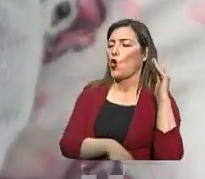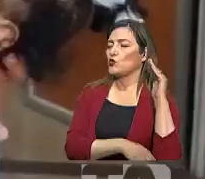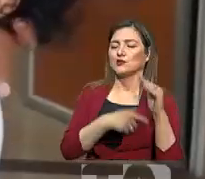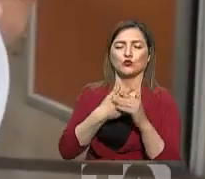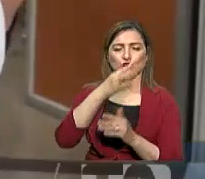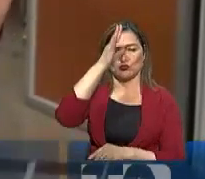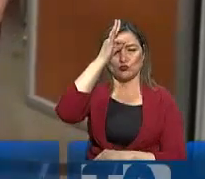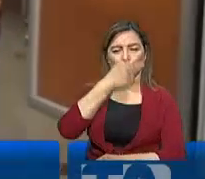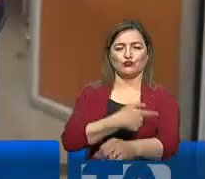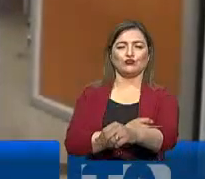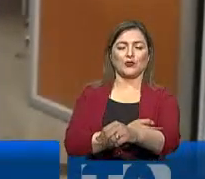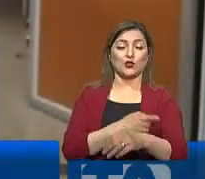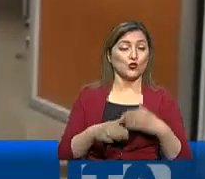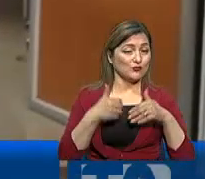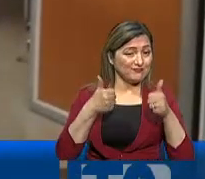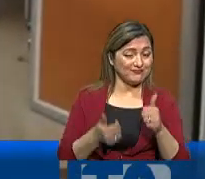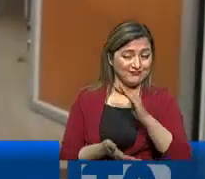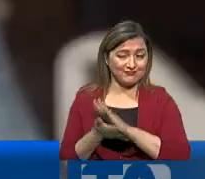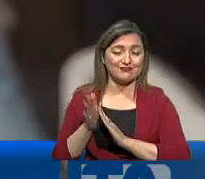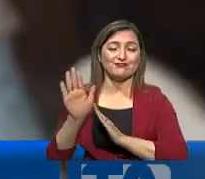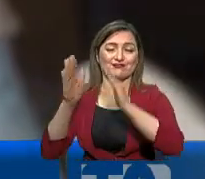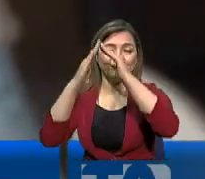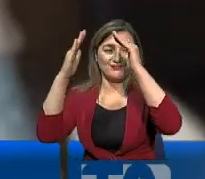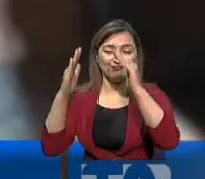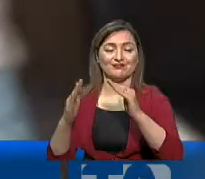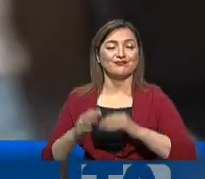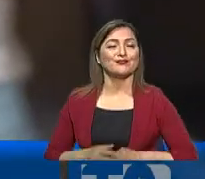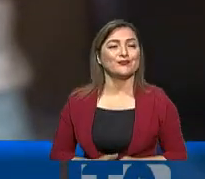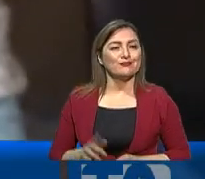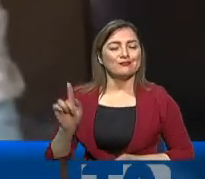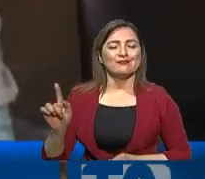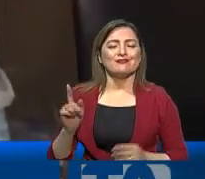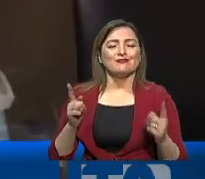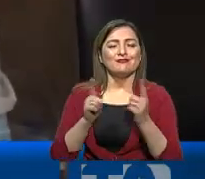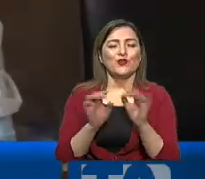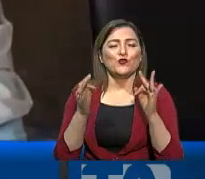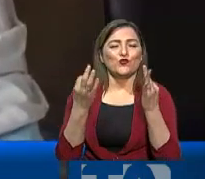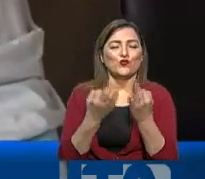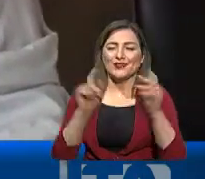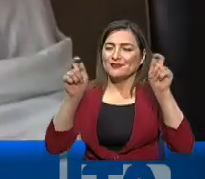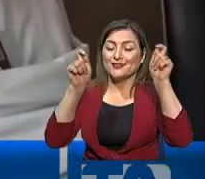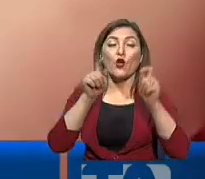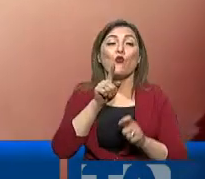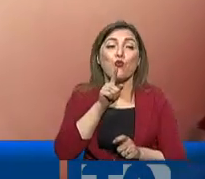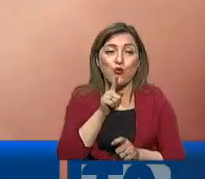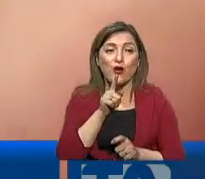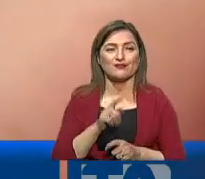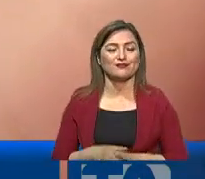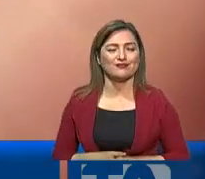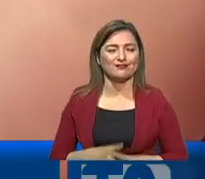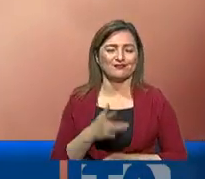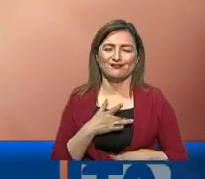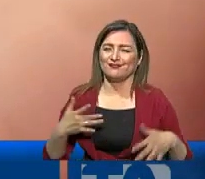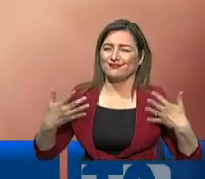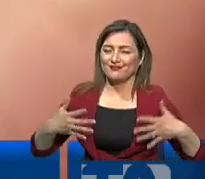y si todo sale bien recibirán el alta médica en el caso de derek se reunirá con su familia para festejar su cumpleaños en medio de la